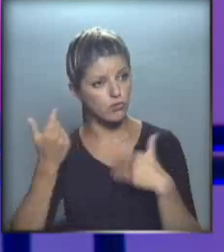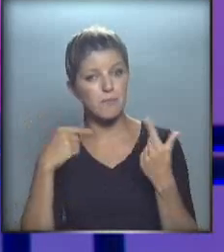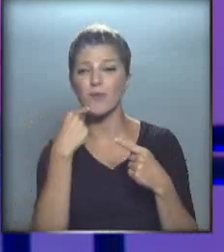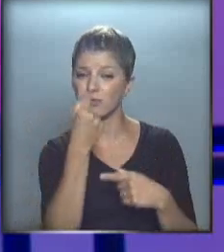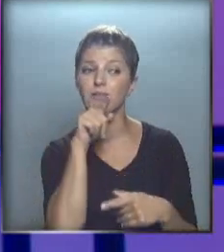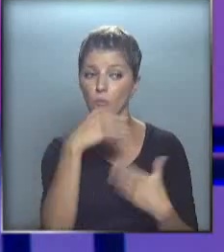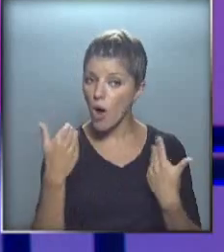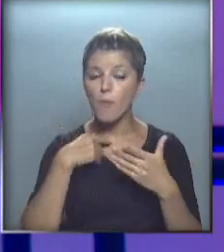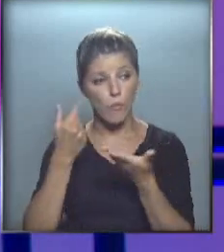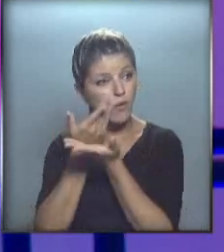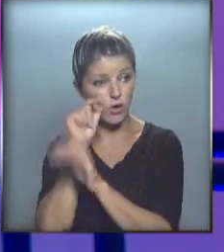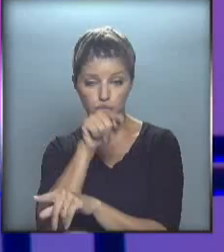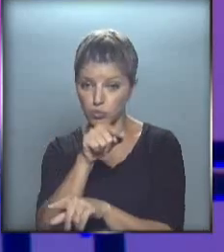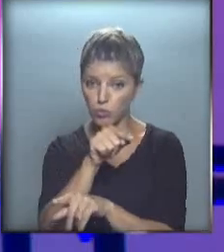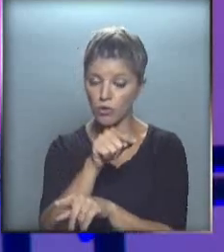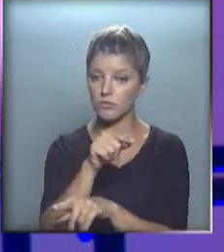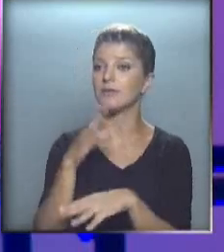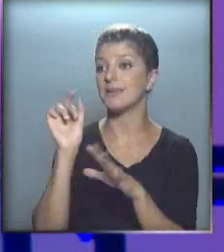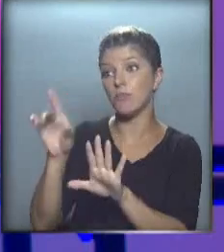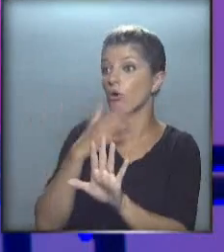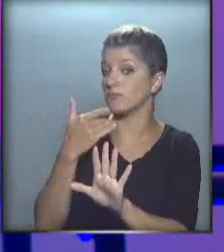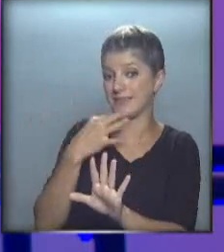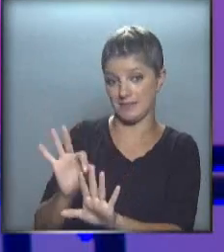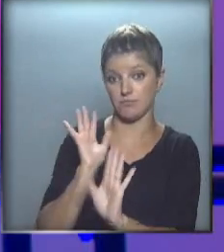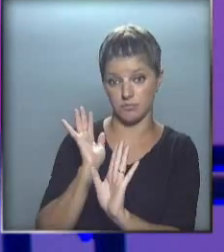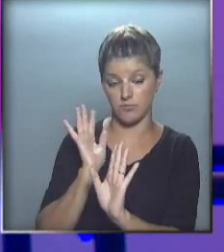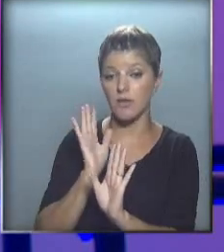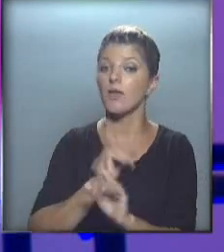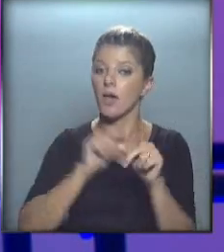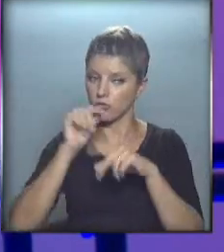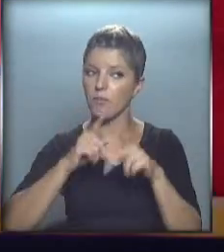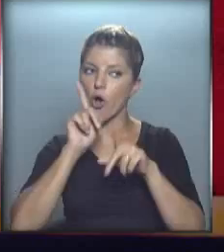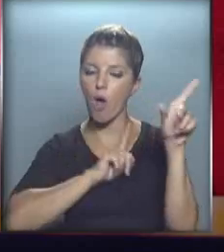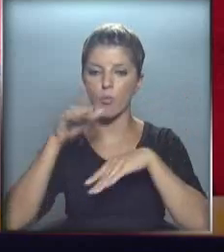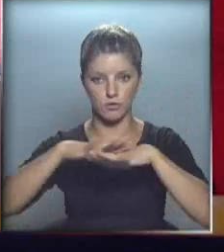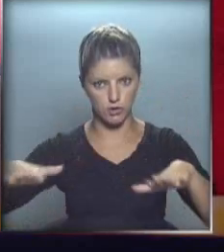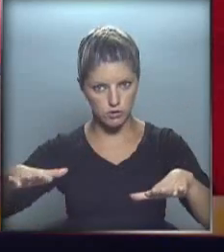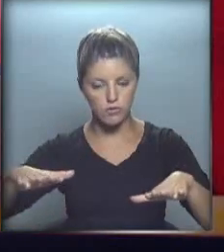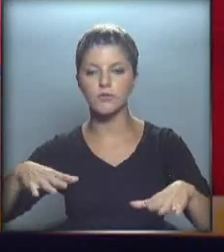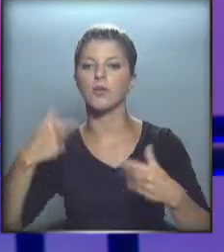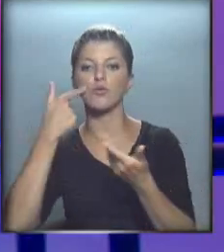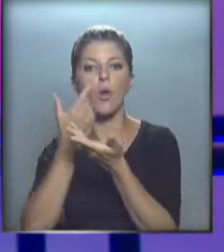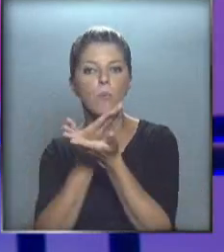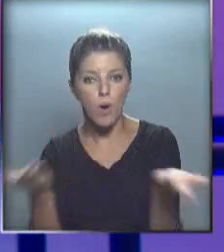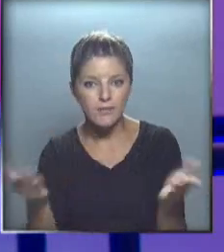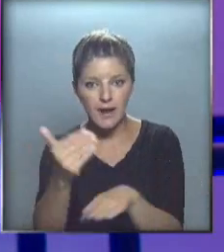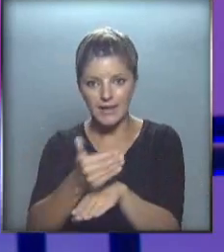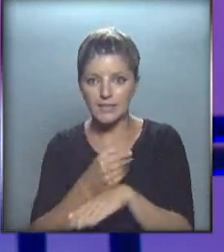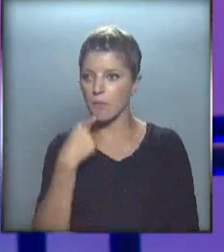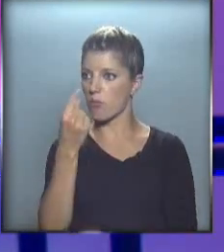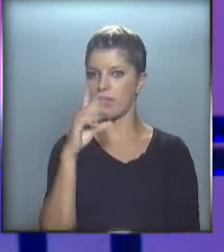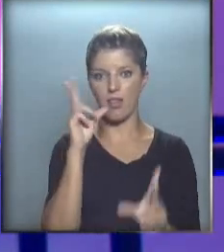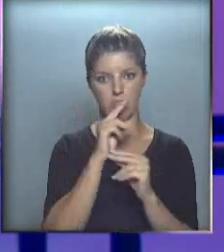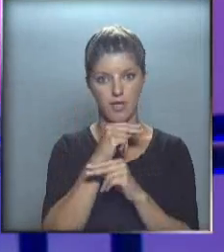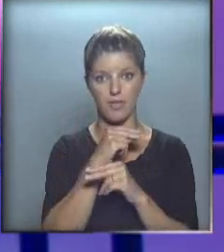ahí quedan vos, elegirlo o no. Claro. Esto también pasa con algunos niños, ¿no? Que se muestran imágenes de los niños y no se los consulta. Sí. Se